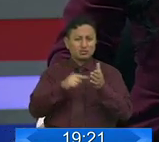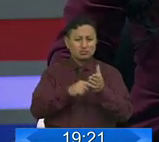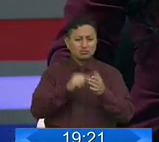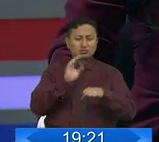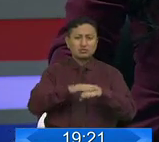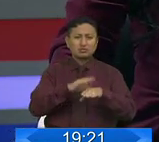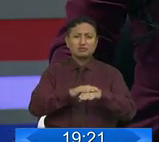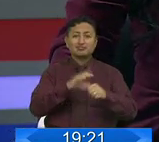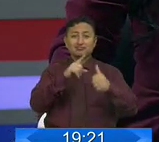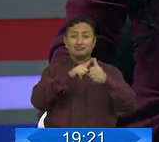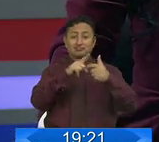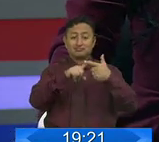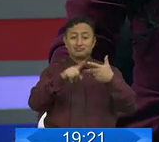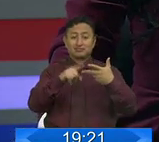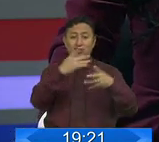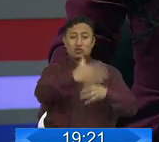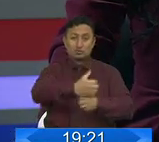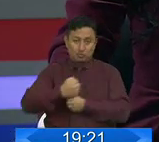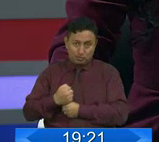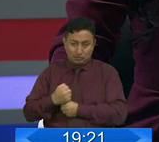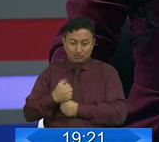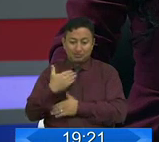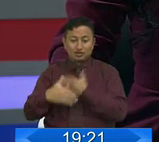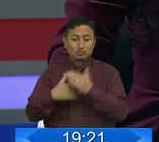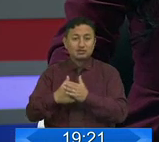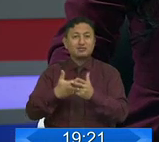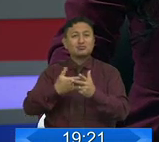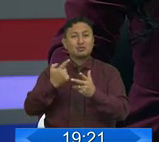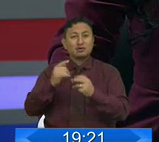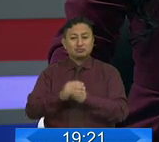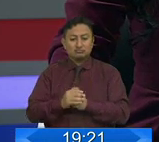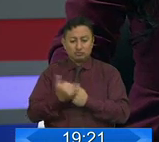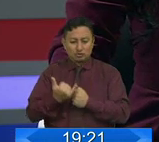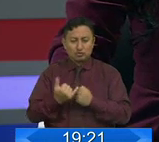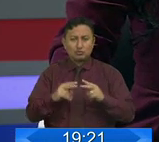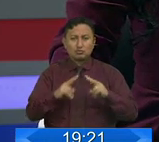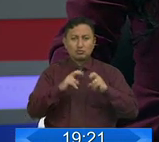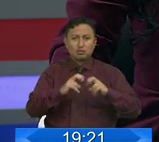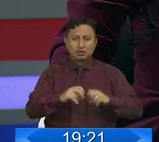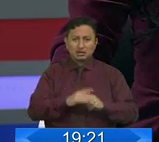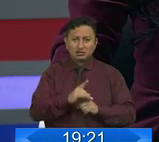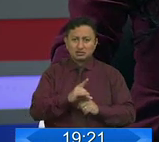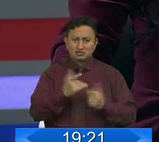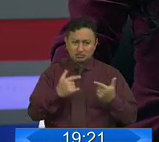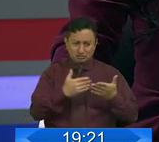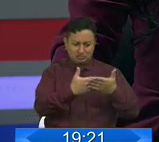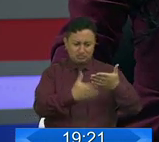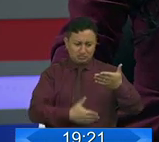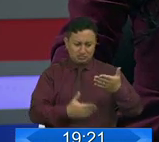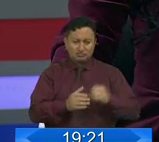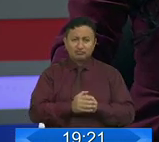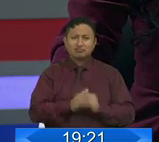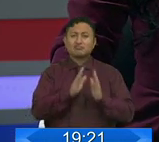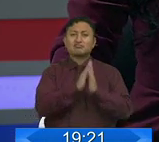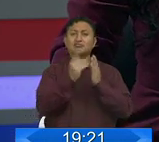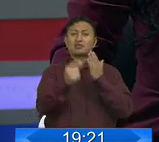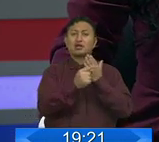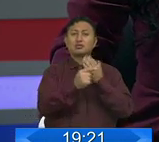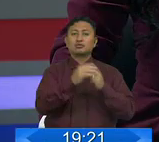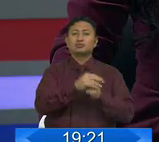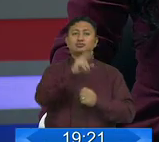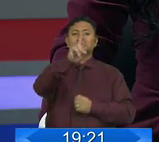de Javier Paul y Efraín, mismos que se revelan en una investigación periodística y que fueron plasmados en el libro